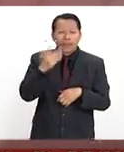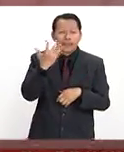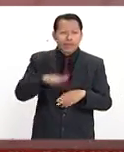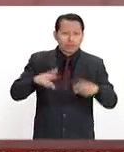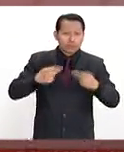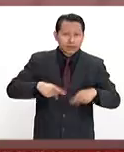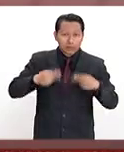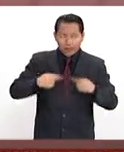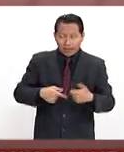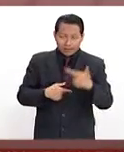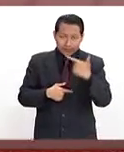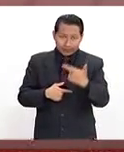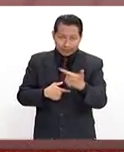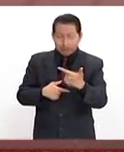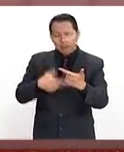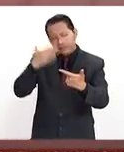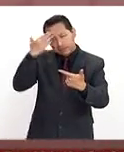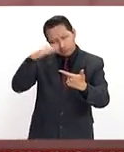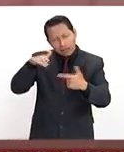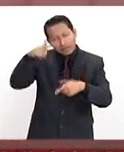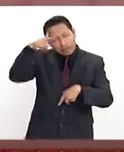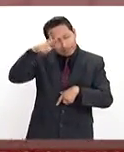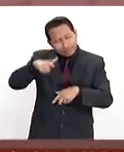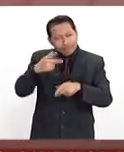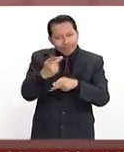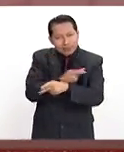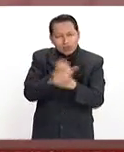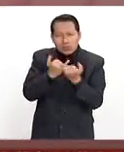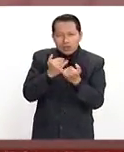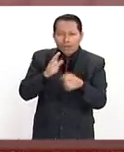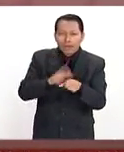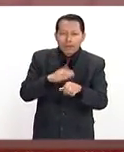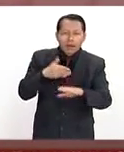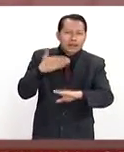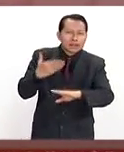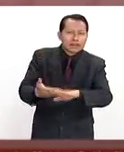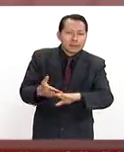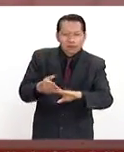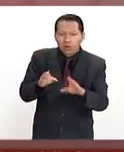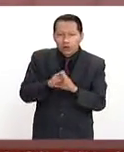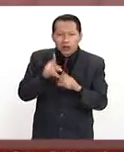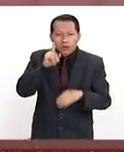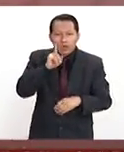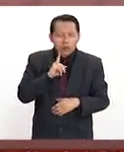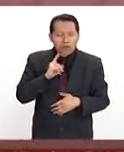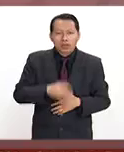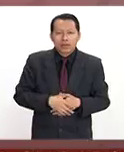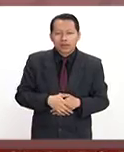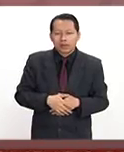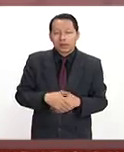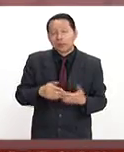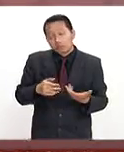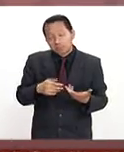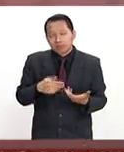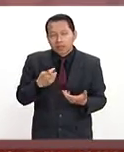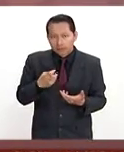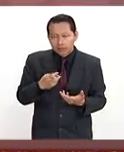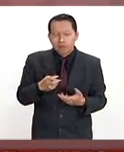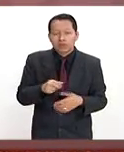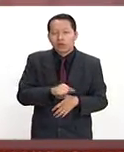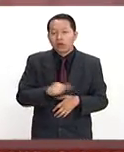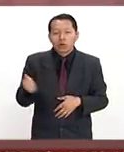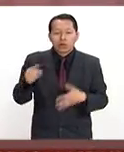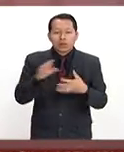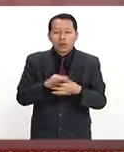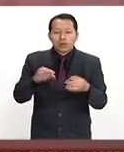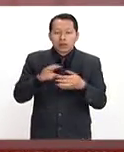que sabe que esto existe, sabe que esto pasa y que afecta más a las mujeres. Me lo parece. Y luego ya viene